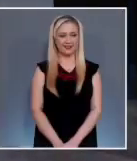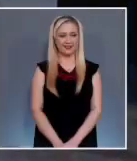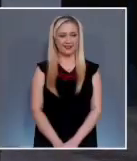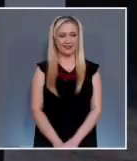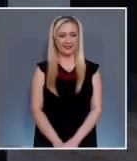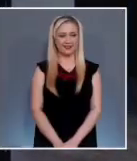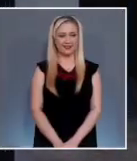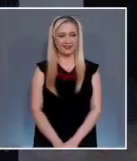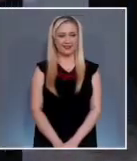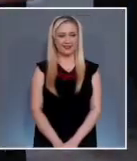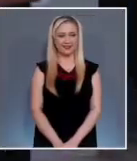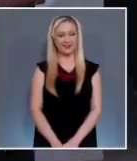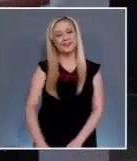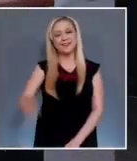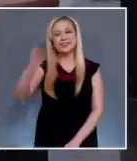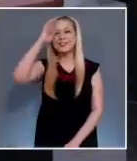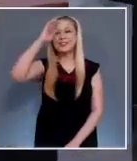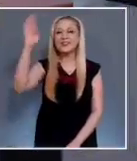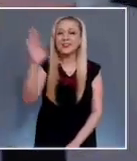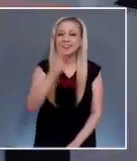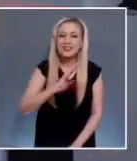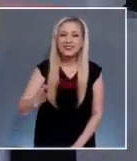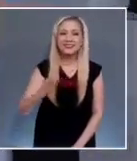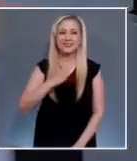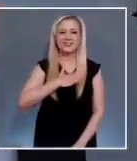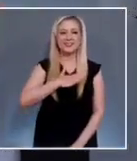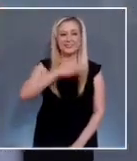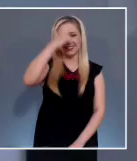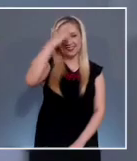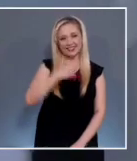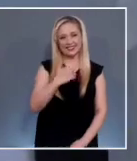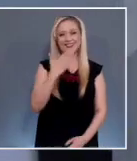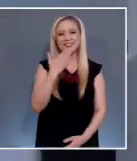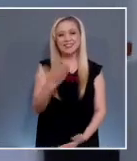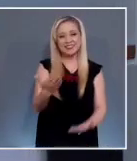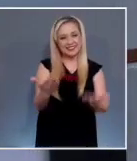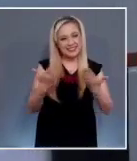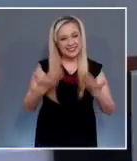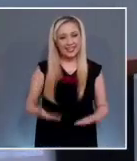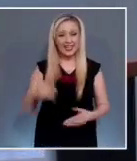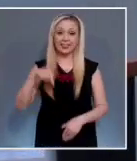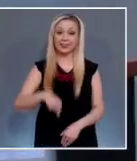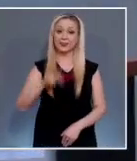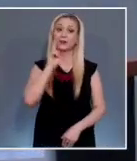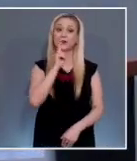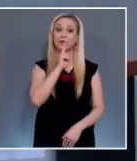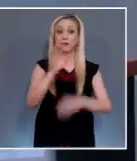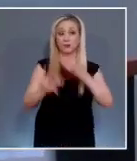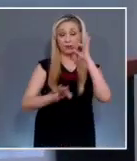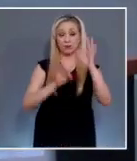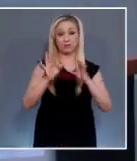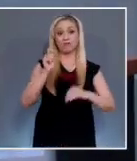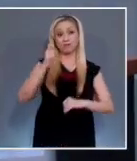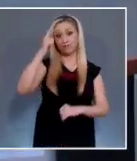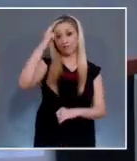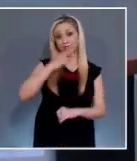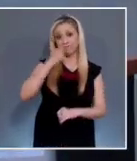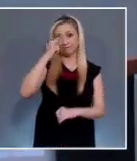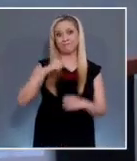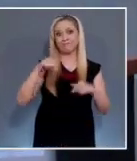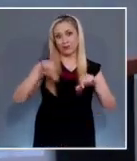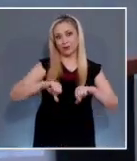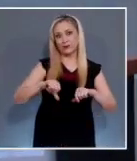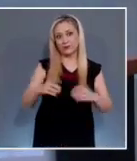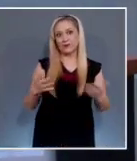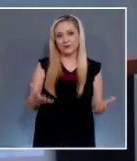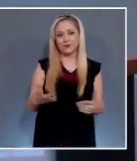Hola, ¿qué tal? Muy buenas noches. Les damos la más cordial bienvenida al noticiero nocturno del canal del Poder Judicial de la Federación, hoy que es lunes 29 de